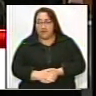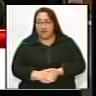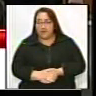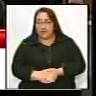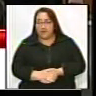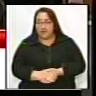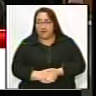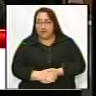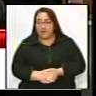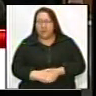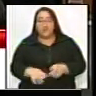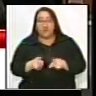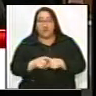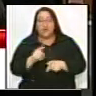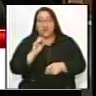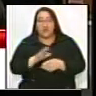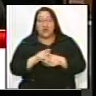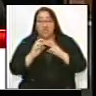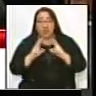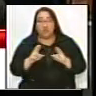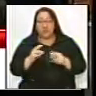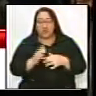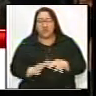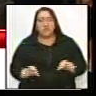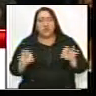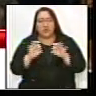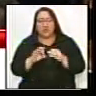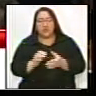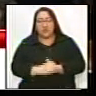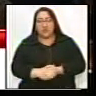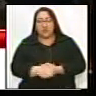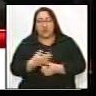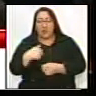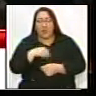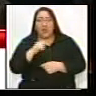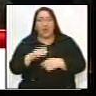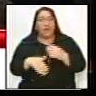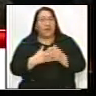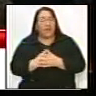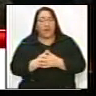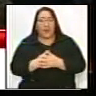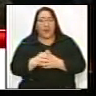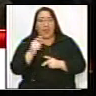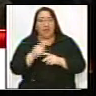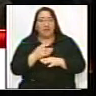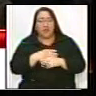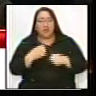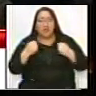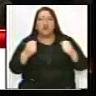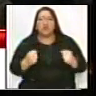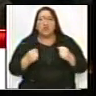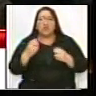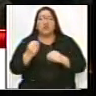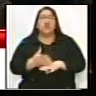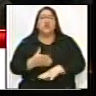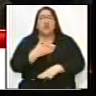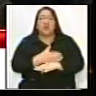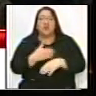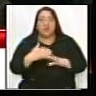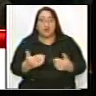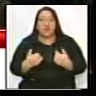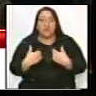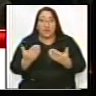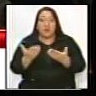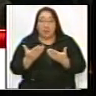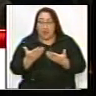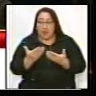También nos motiva este tipo de resultados. Miren qué importante, ¿no? De estar a punto de perder algo que están luchando hace mucho tiempo, se ha obtenido, en